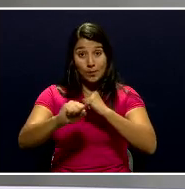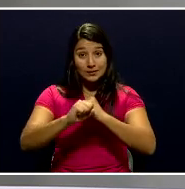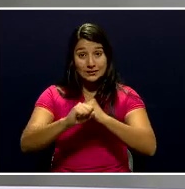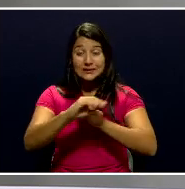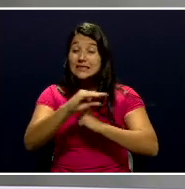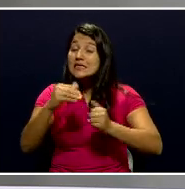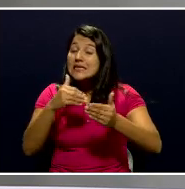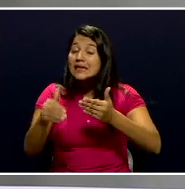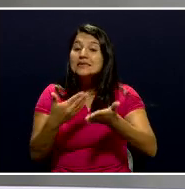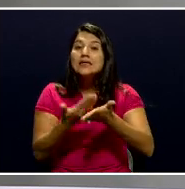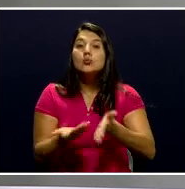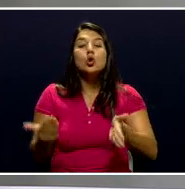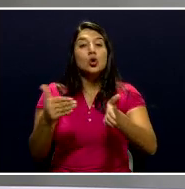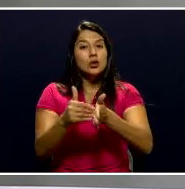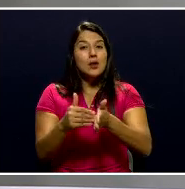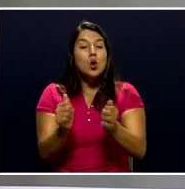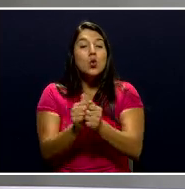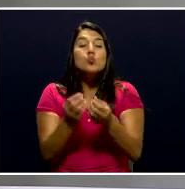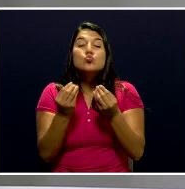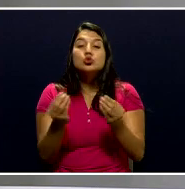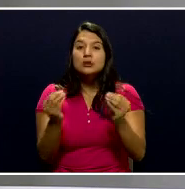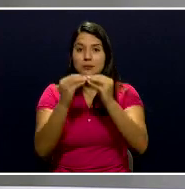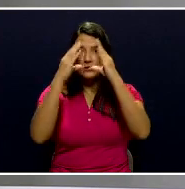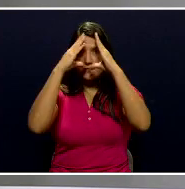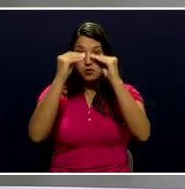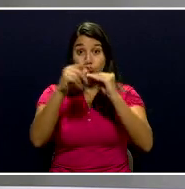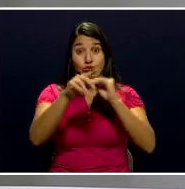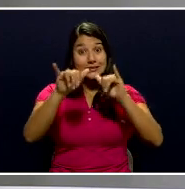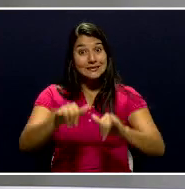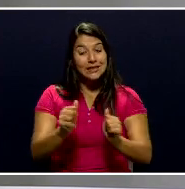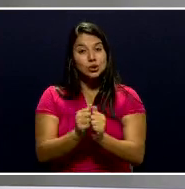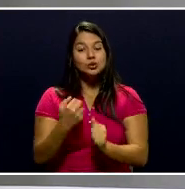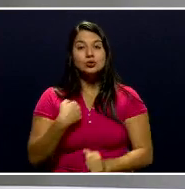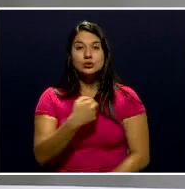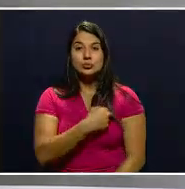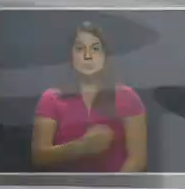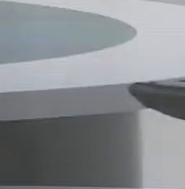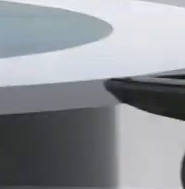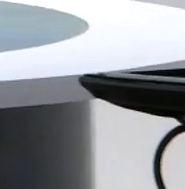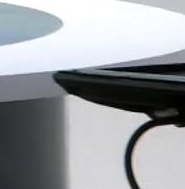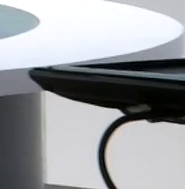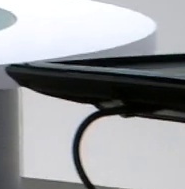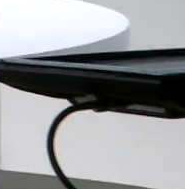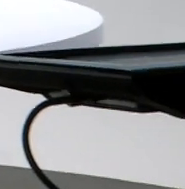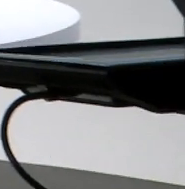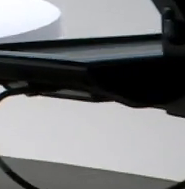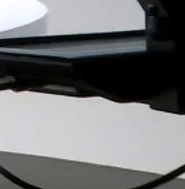y enseguida regresamos con mucha más información. Quédese con nosotros.